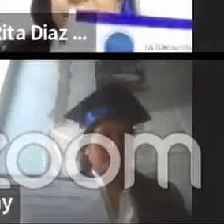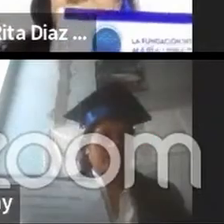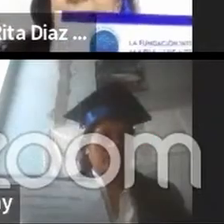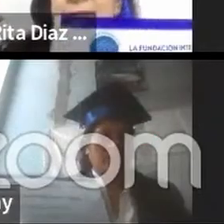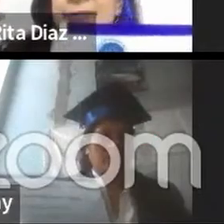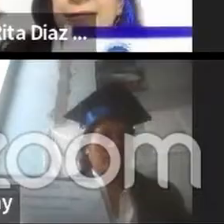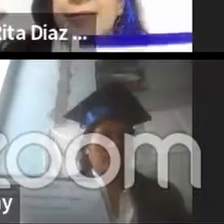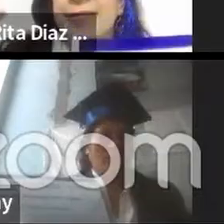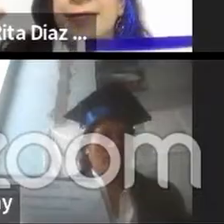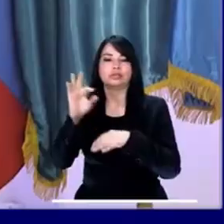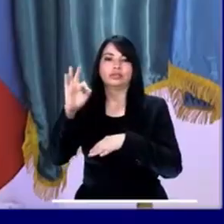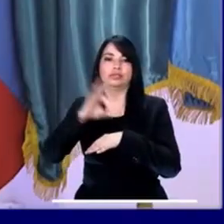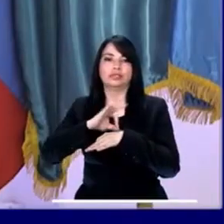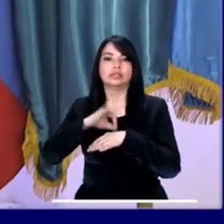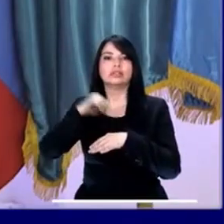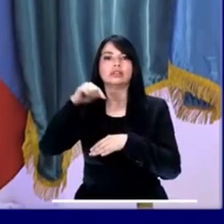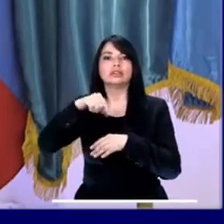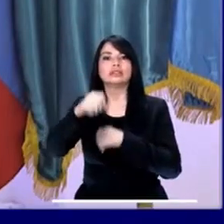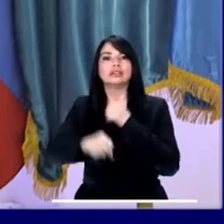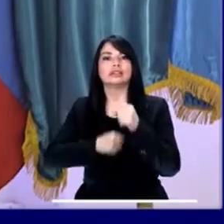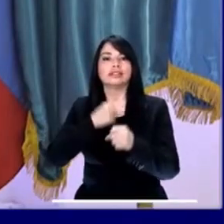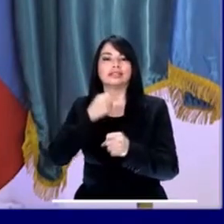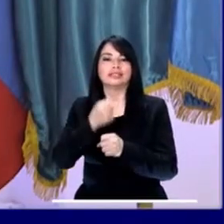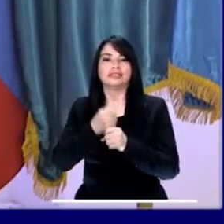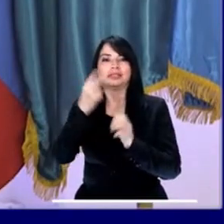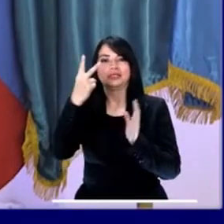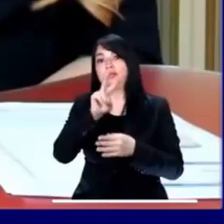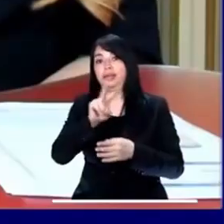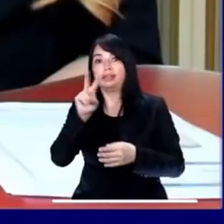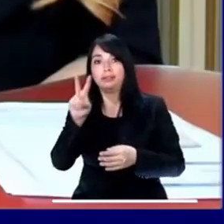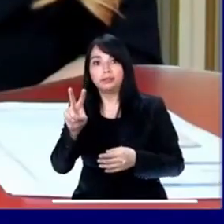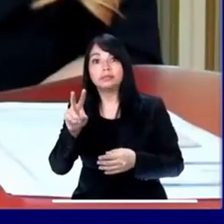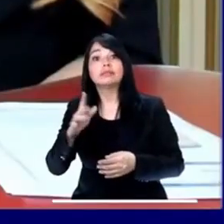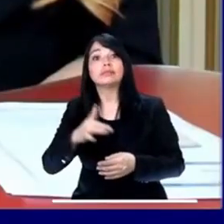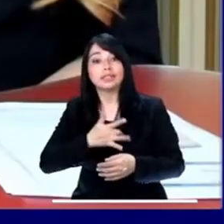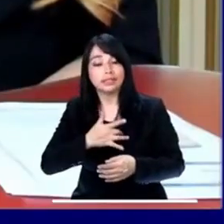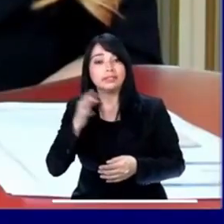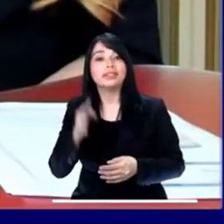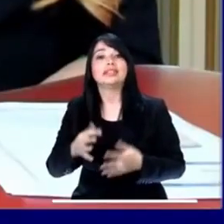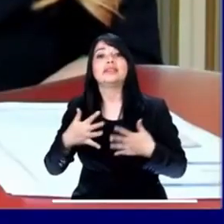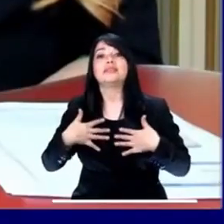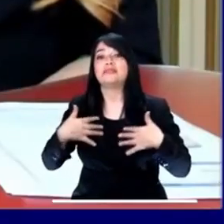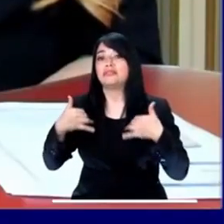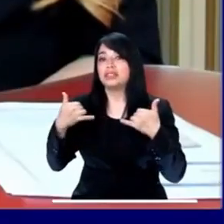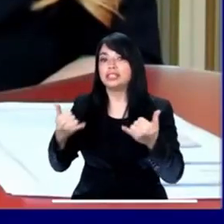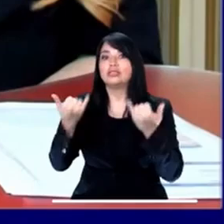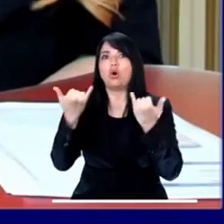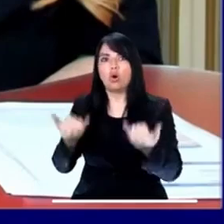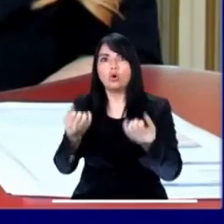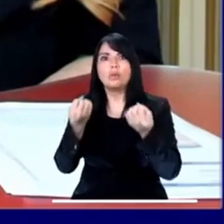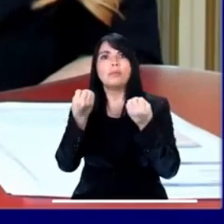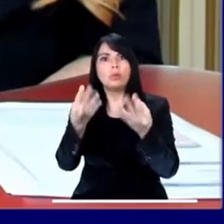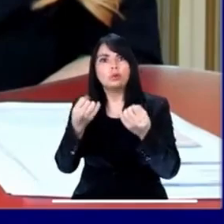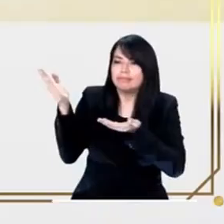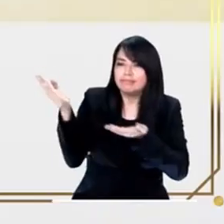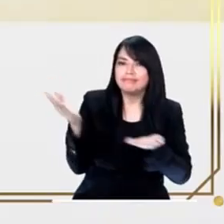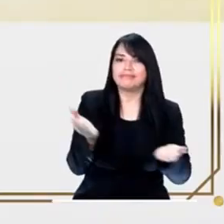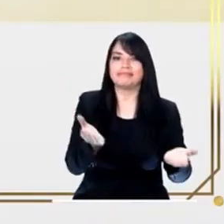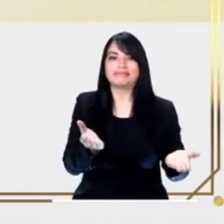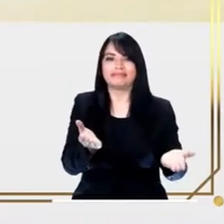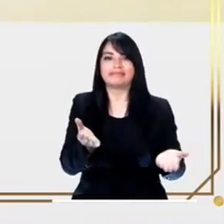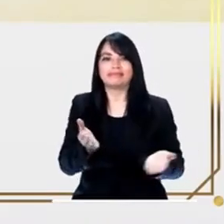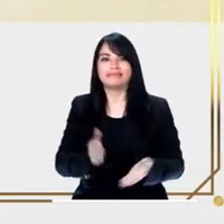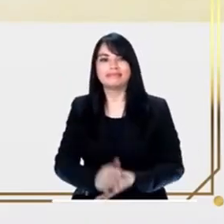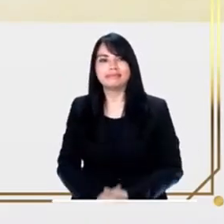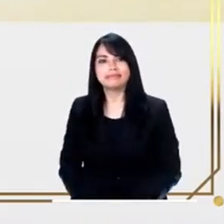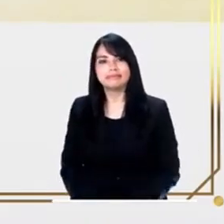de Moreno recibieron su certificación en un acto de clausura virtual que contó con la participación de la Junta Directiva de la